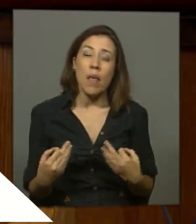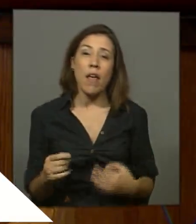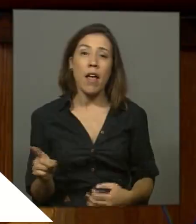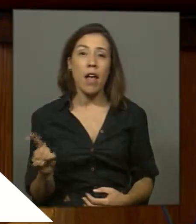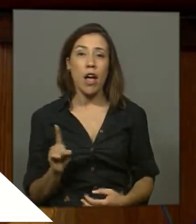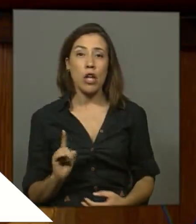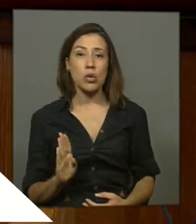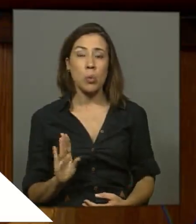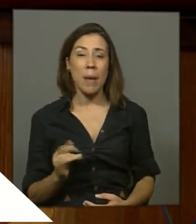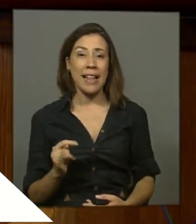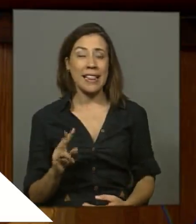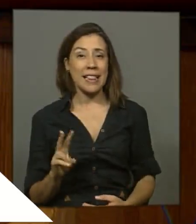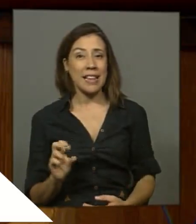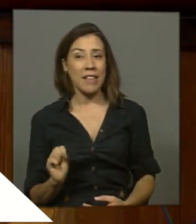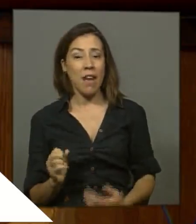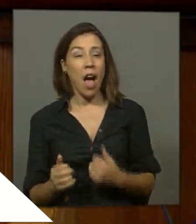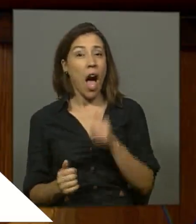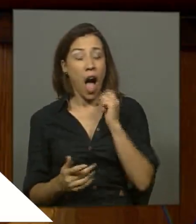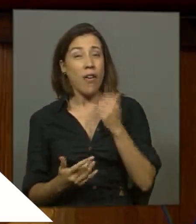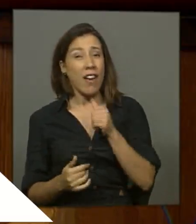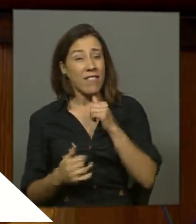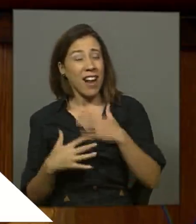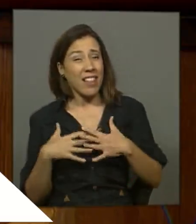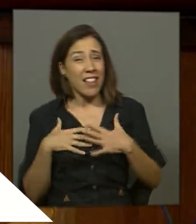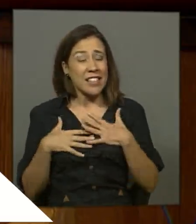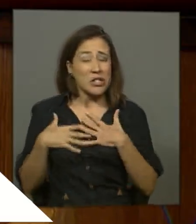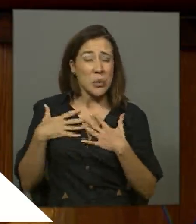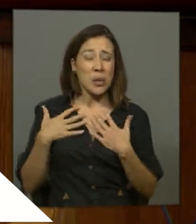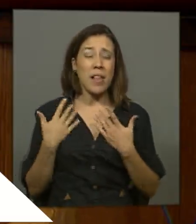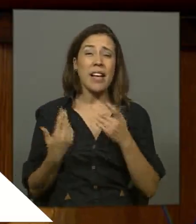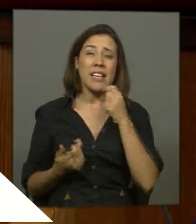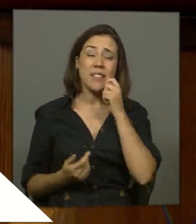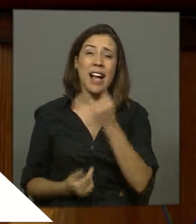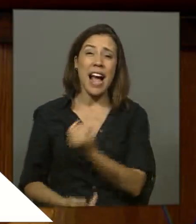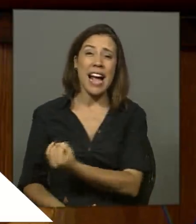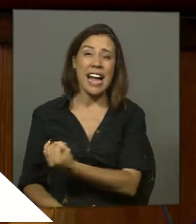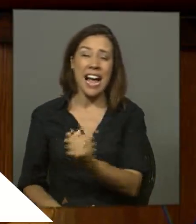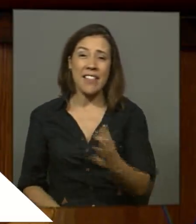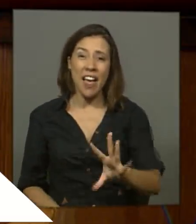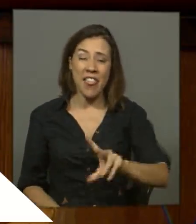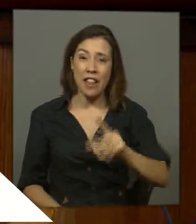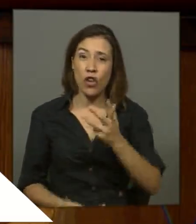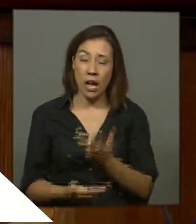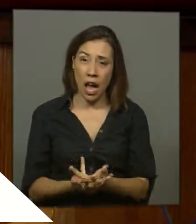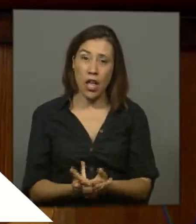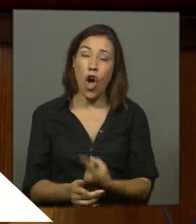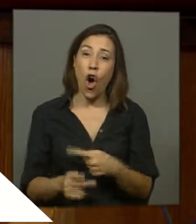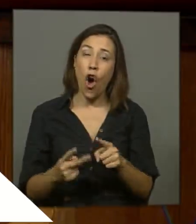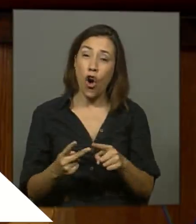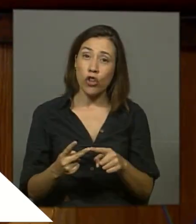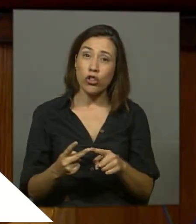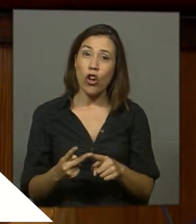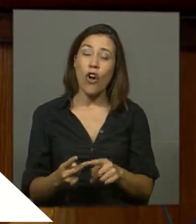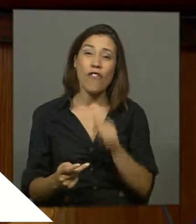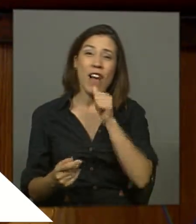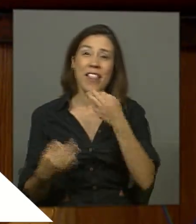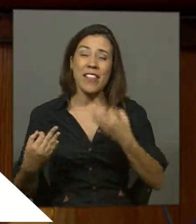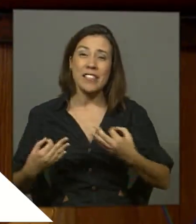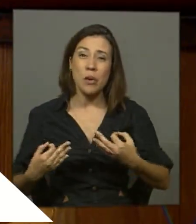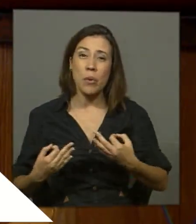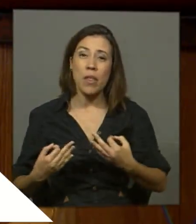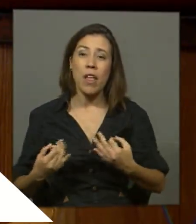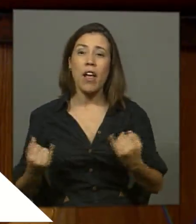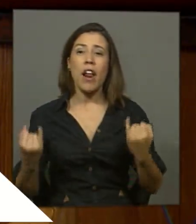subjetiva hay una inseguridad objetiva esto quiere decir la cantidad de delitos que ocurren hay una inseguridad